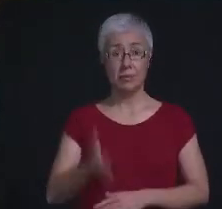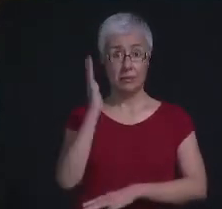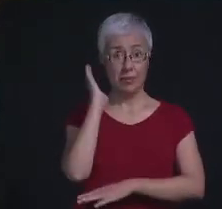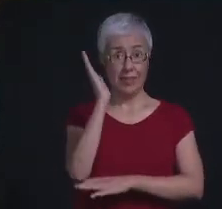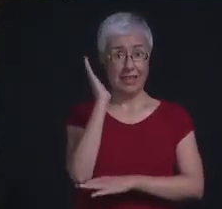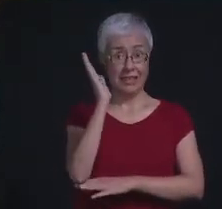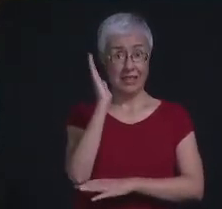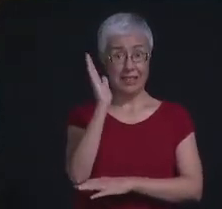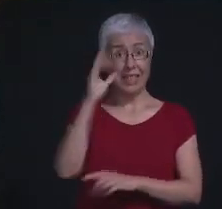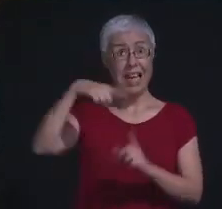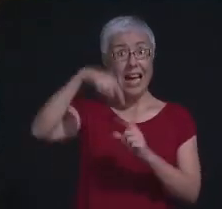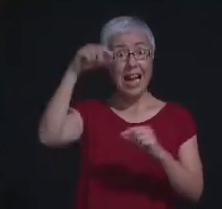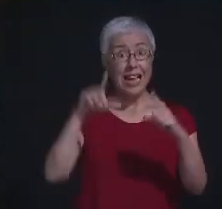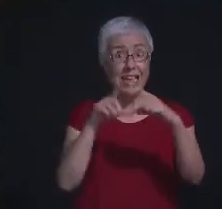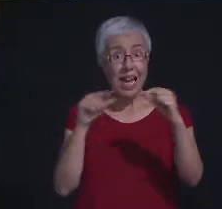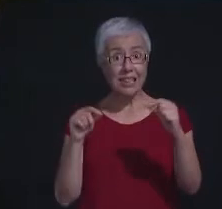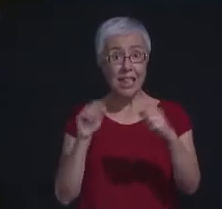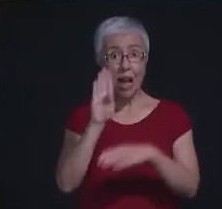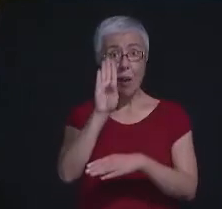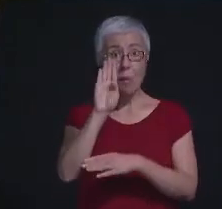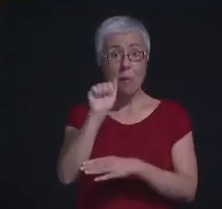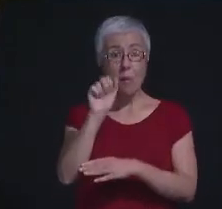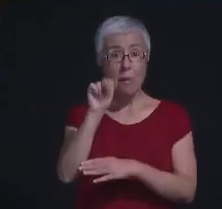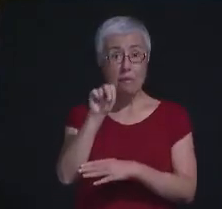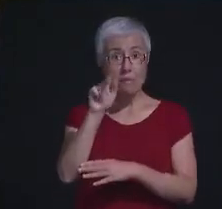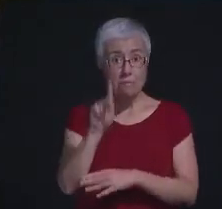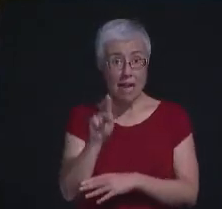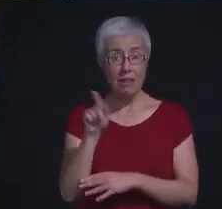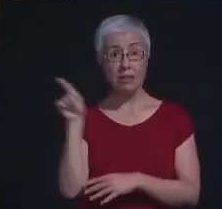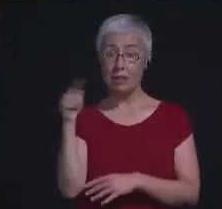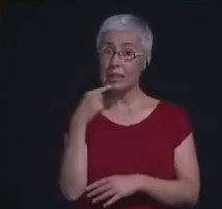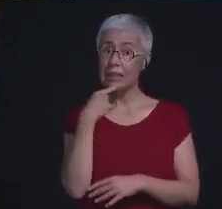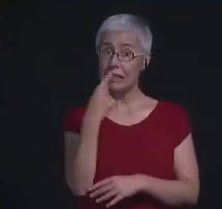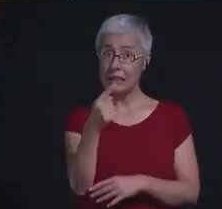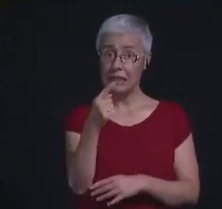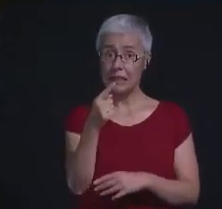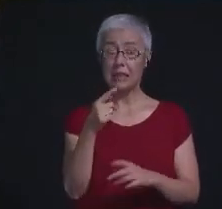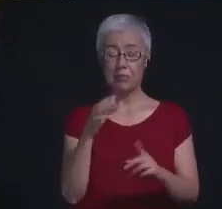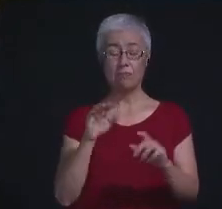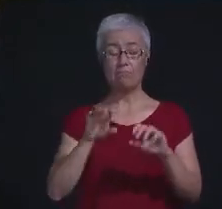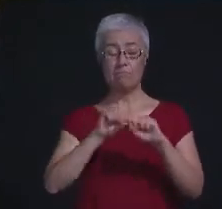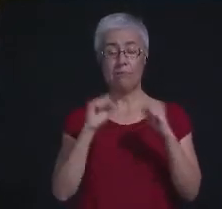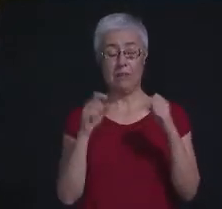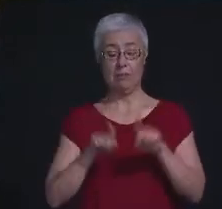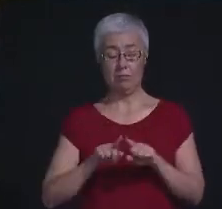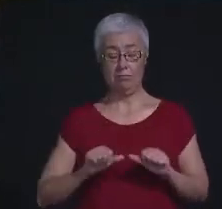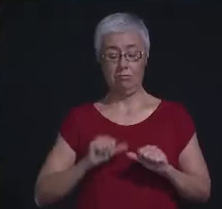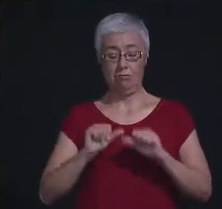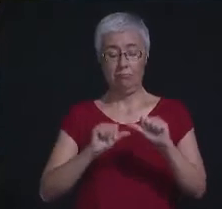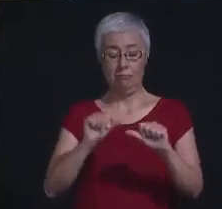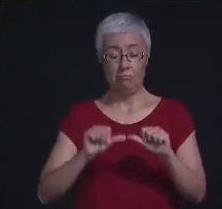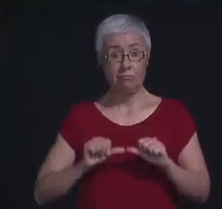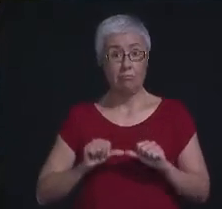CEO de CaixaBank, donde explica cómo para él la sostenibilidad ha pasado de ser algo puramente cosmético a uno